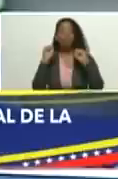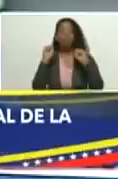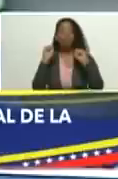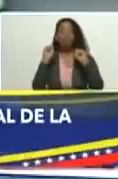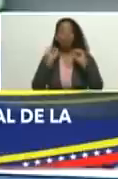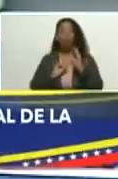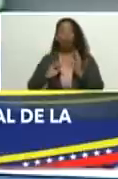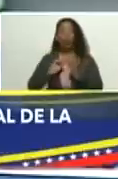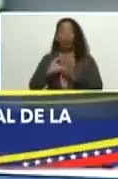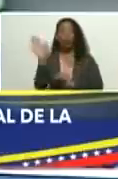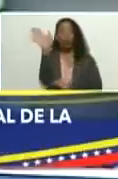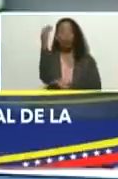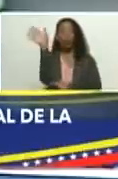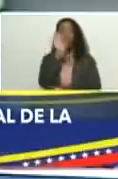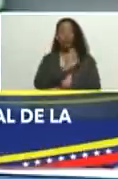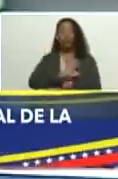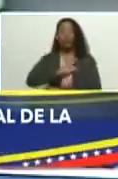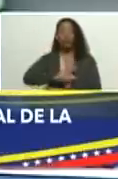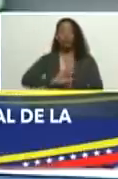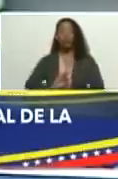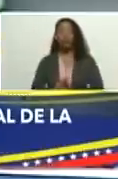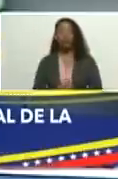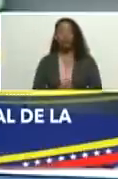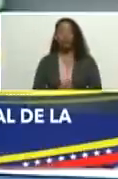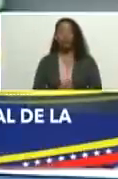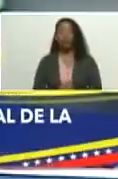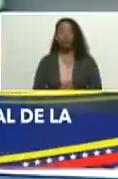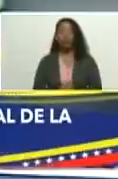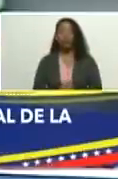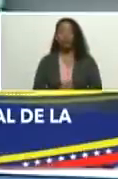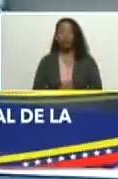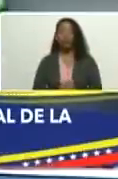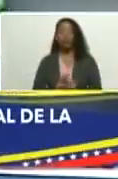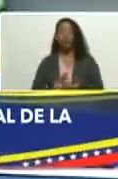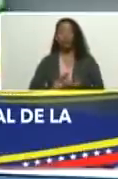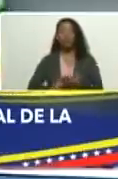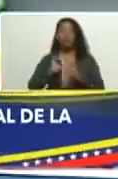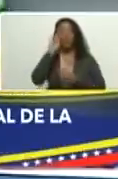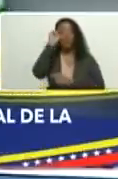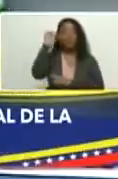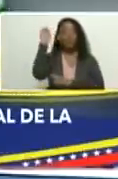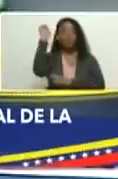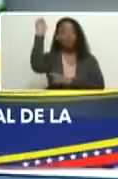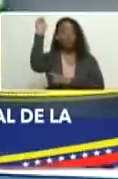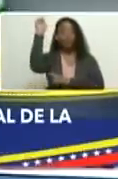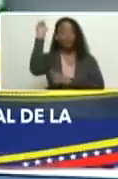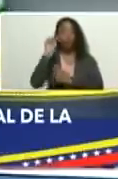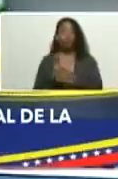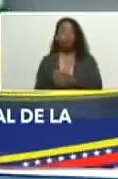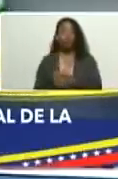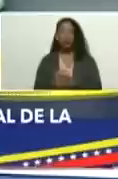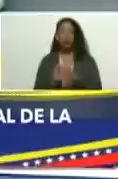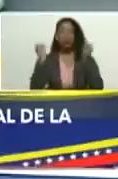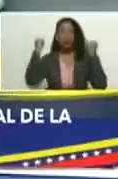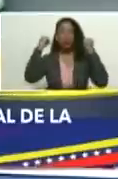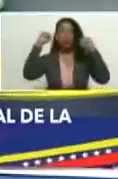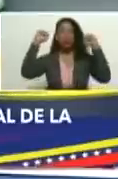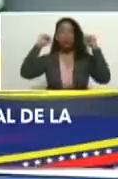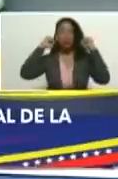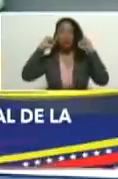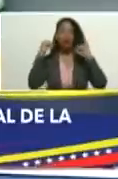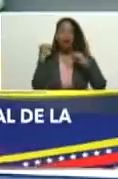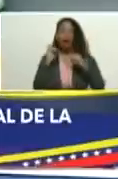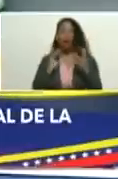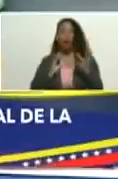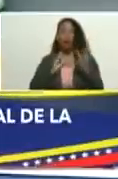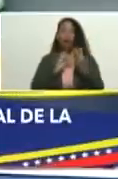retomó las banderas del socialismo, y un aporte teórico. Teoría y práctica tienen que ir